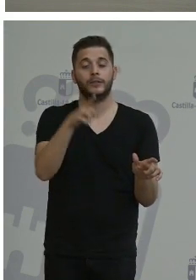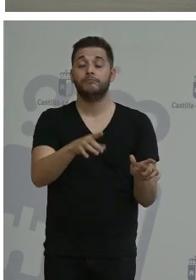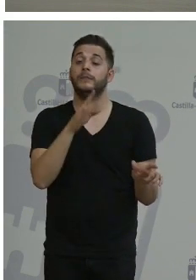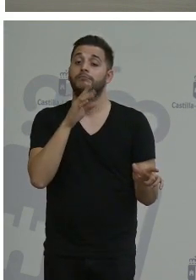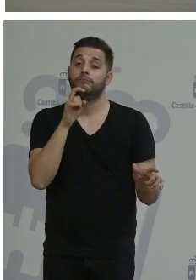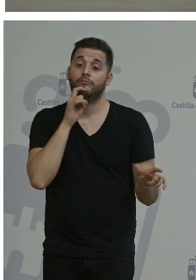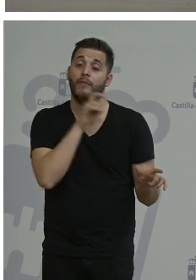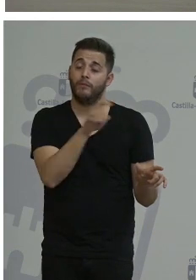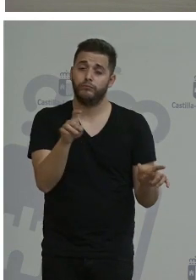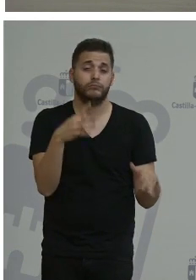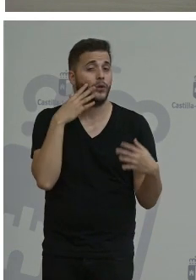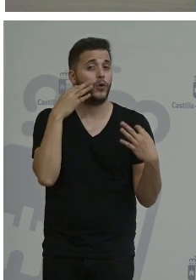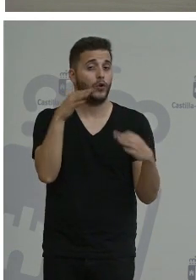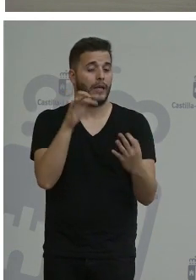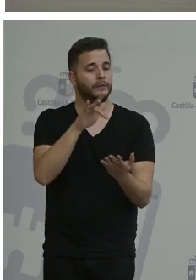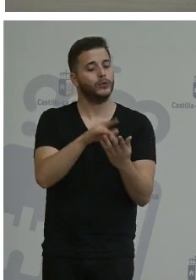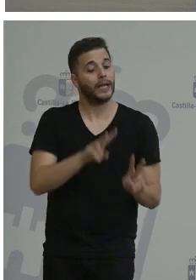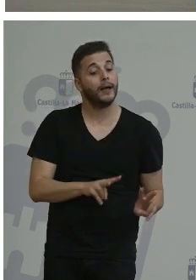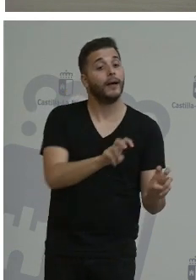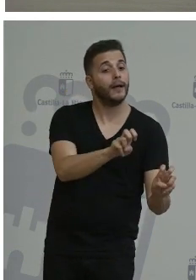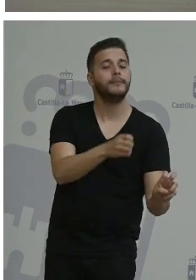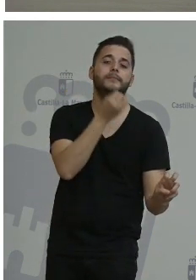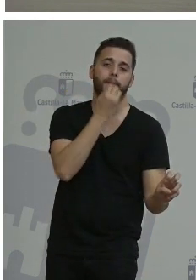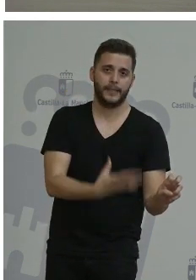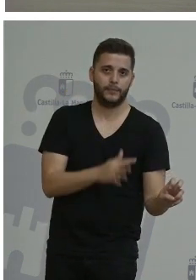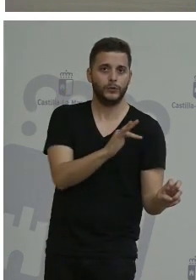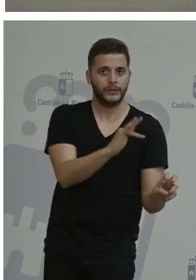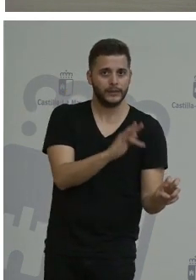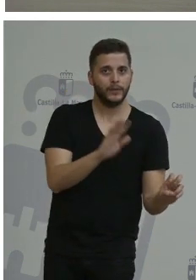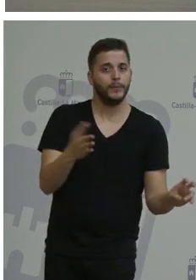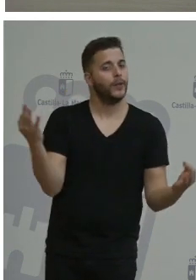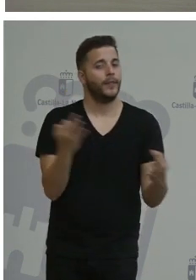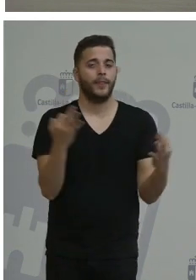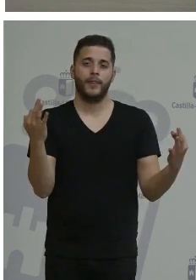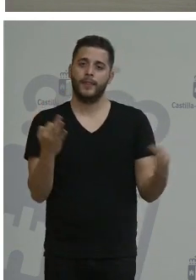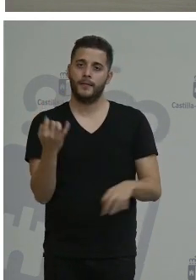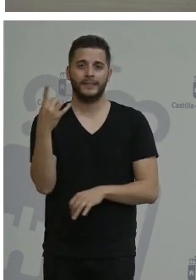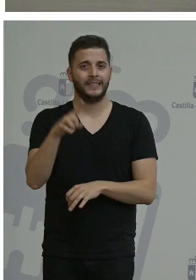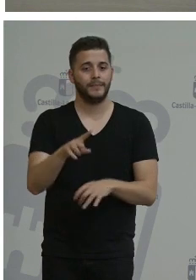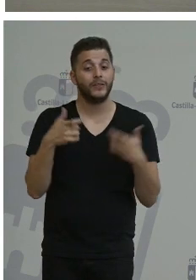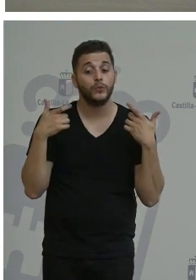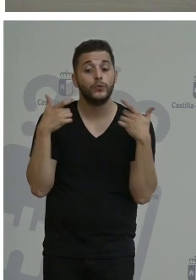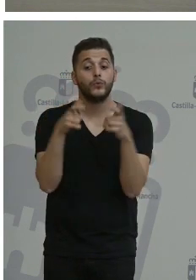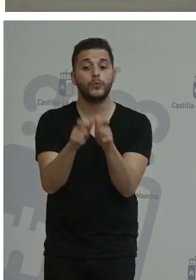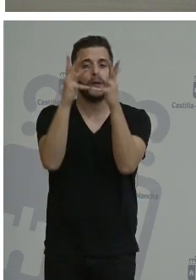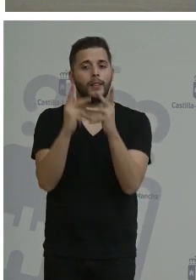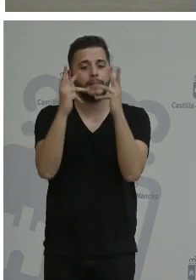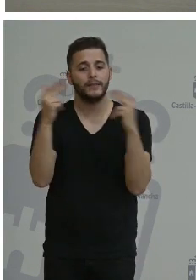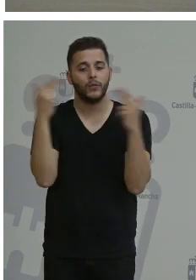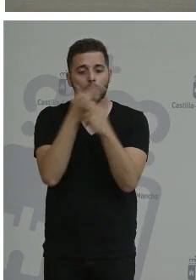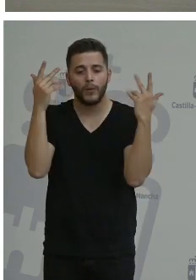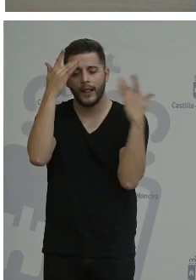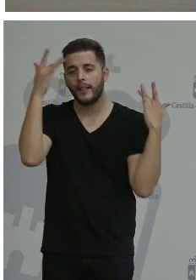lógicamente, para empezar está muy bien, pero hay que sensibilizar también al conjunto de la Administración pública.